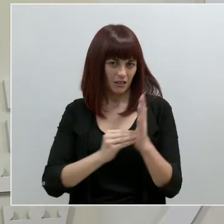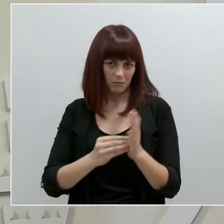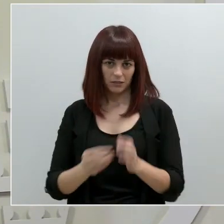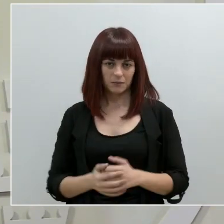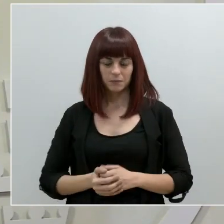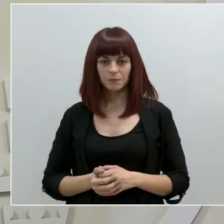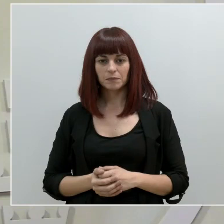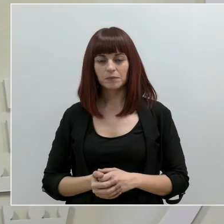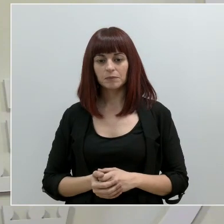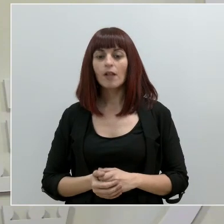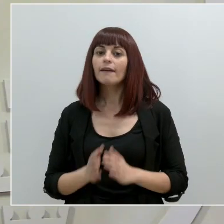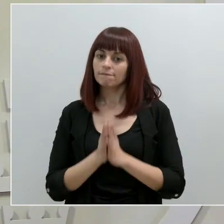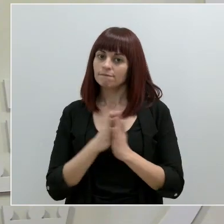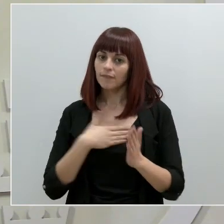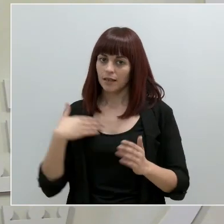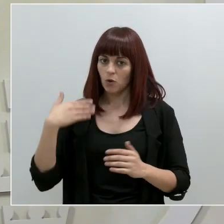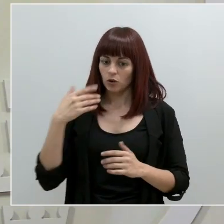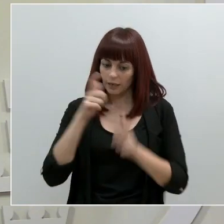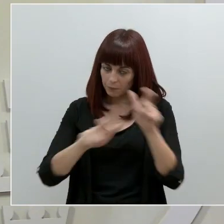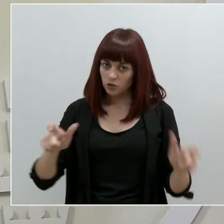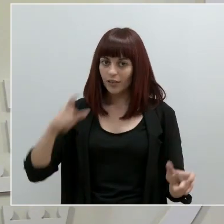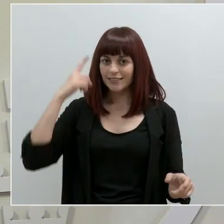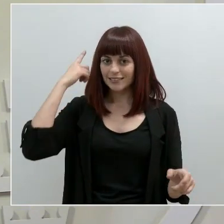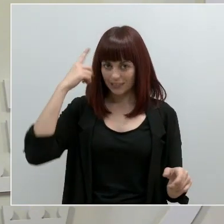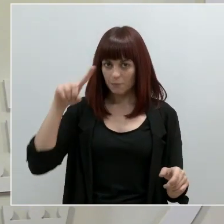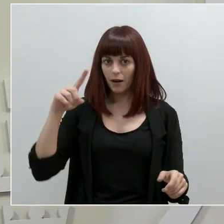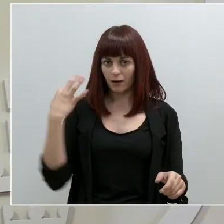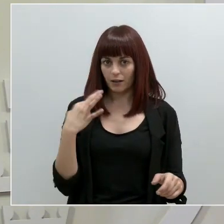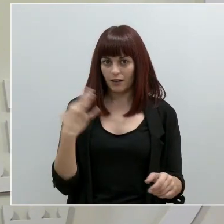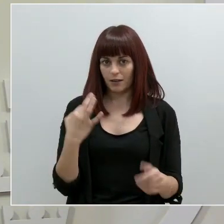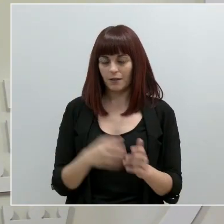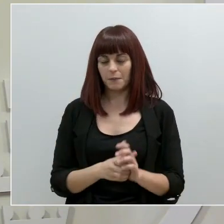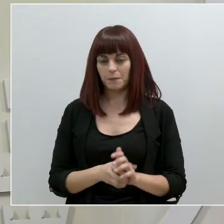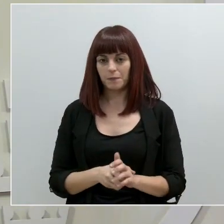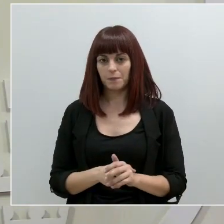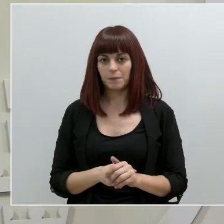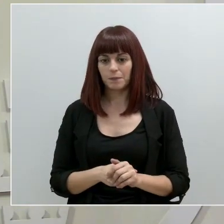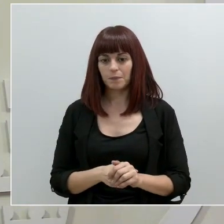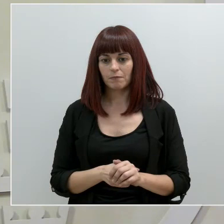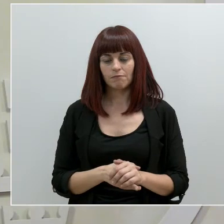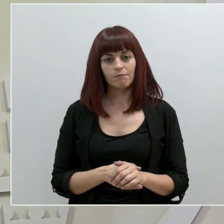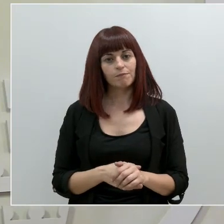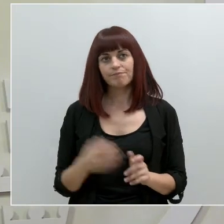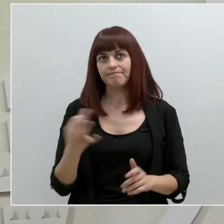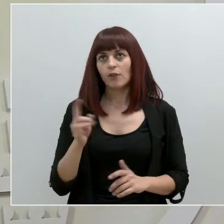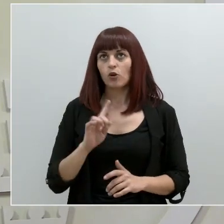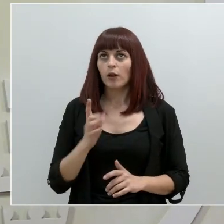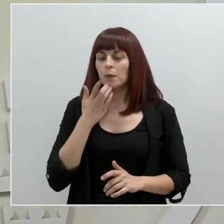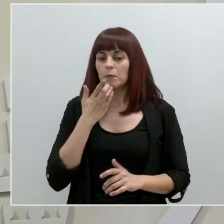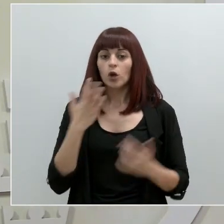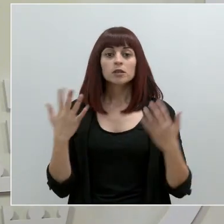queremos instar a que todo el mundo sea consciente de que eso hay que tenerlo muy en cuenta y que no se debe